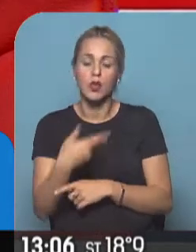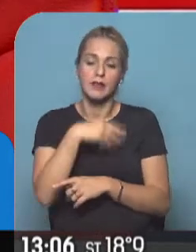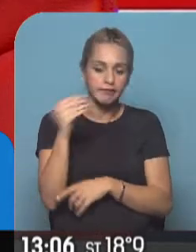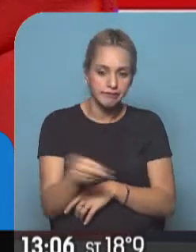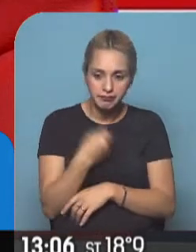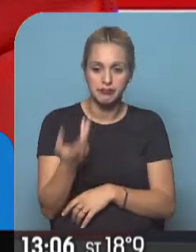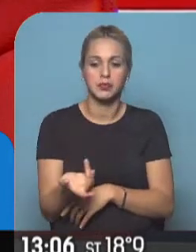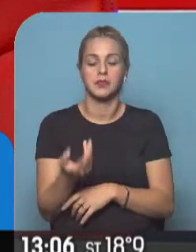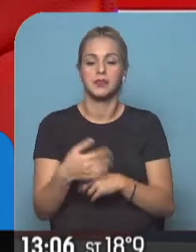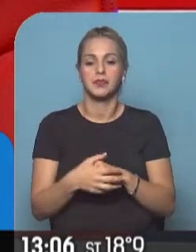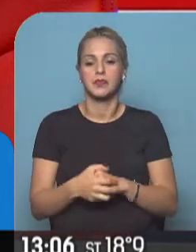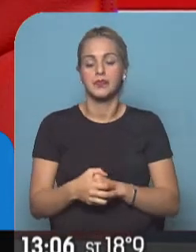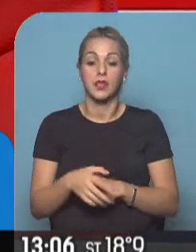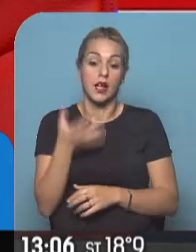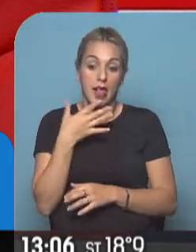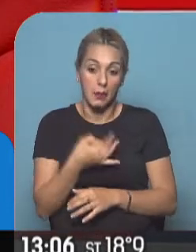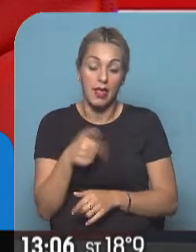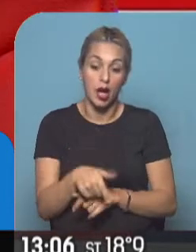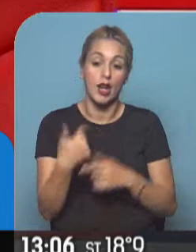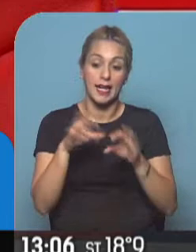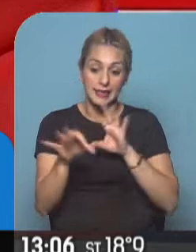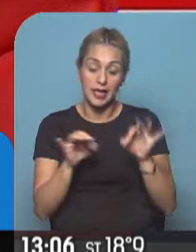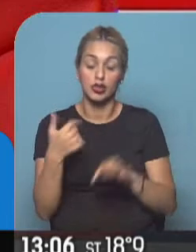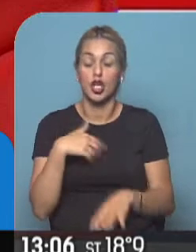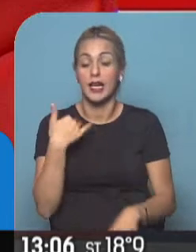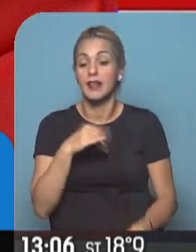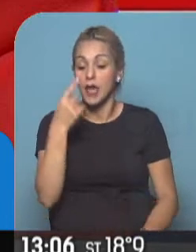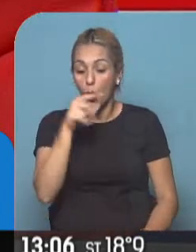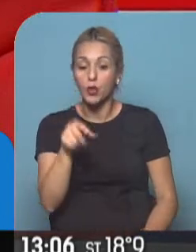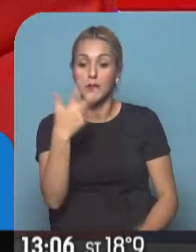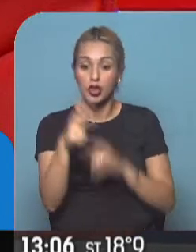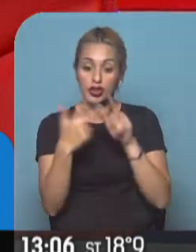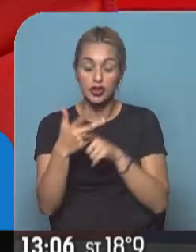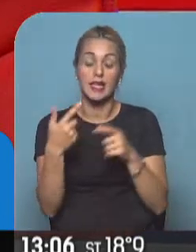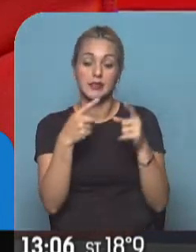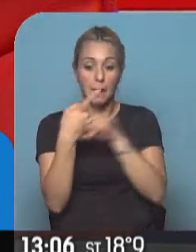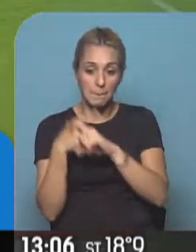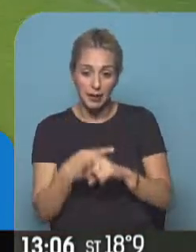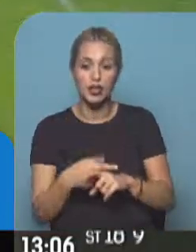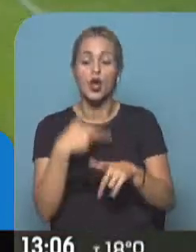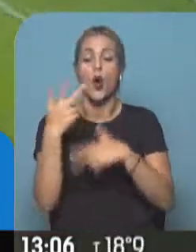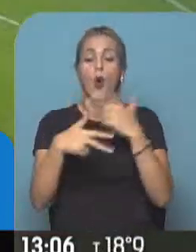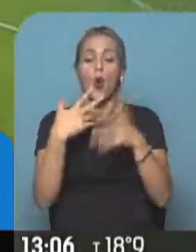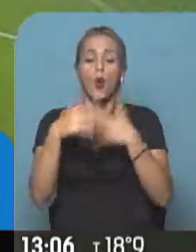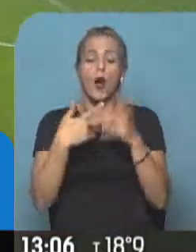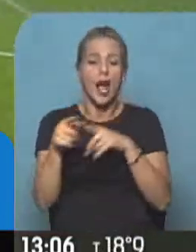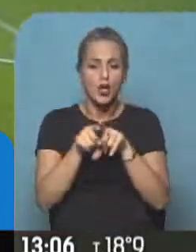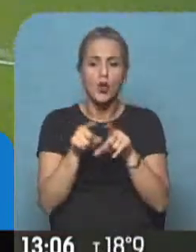ganar. La verdad que la selección en los últimos 3 partidos realmente jugó como un equipo, que era lo que estábamos buscando, y no logró